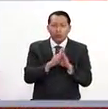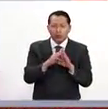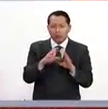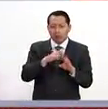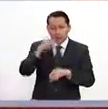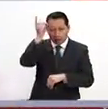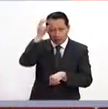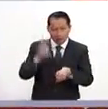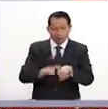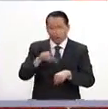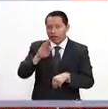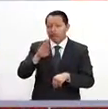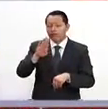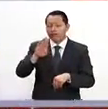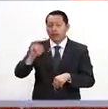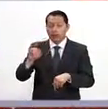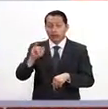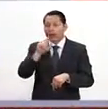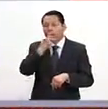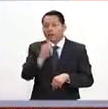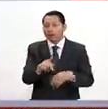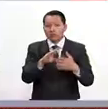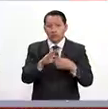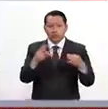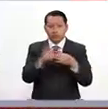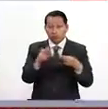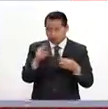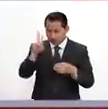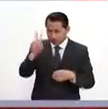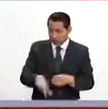del director del FBI. ¿Tanto es así este asunto?